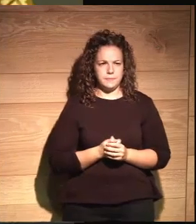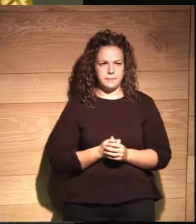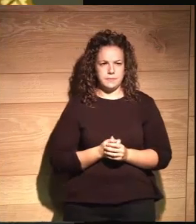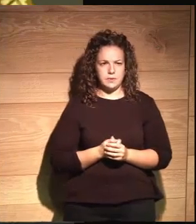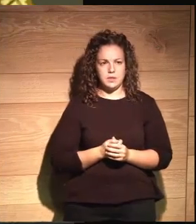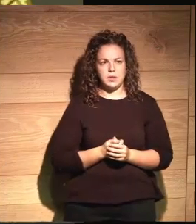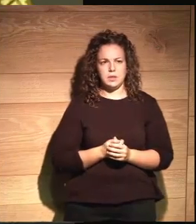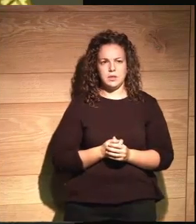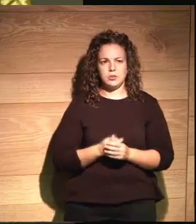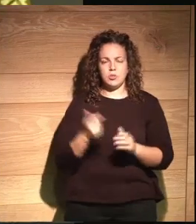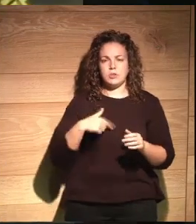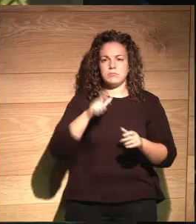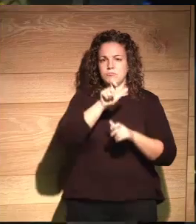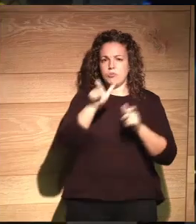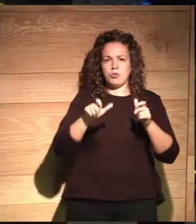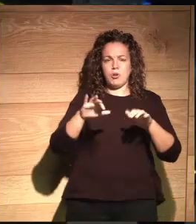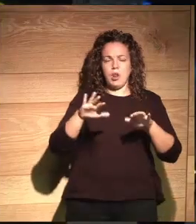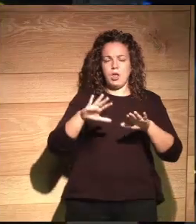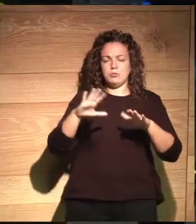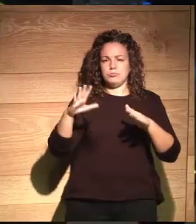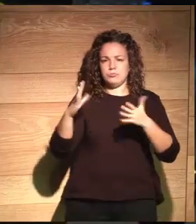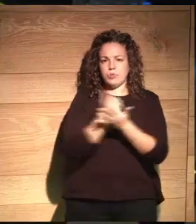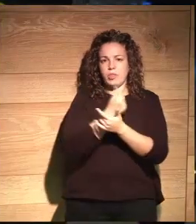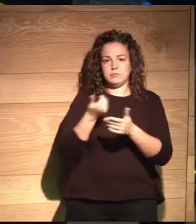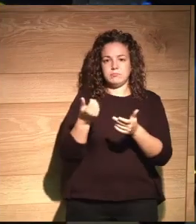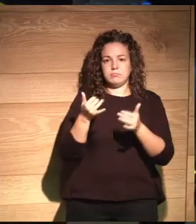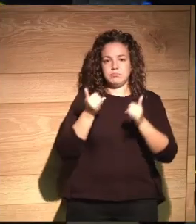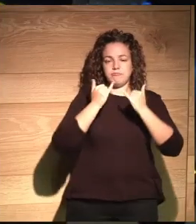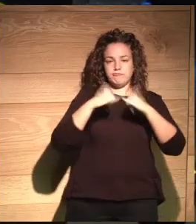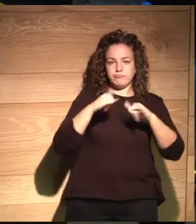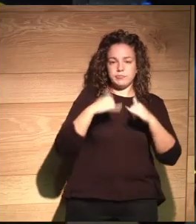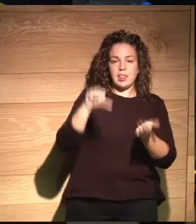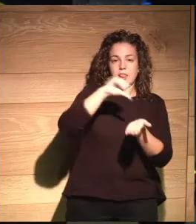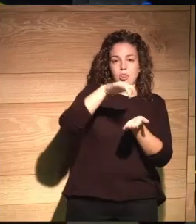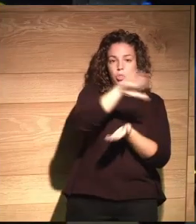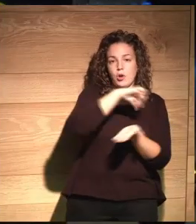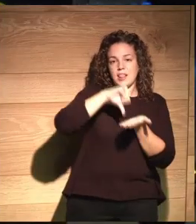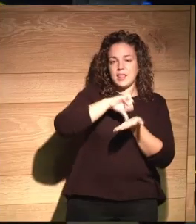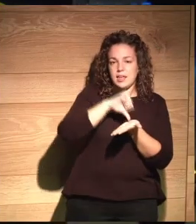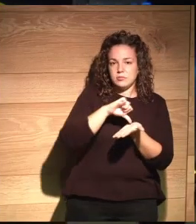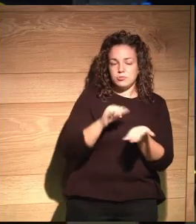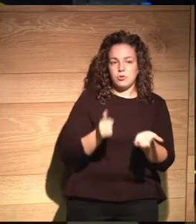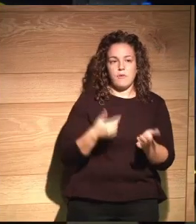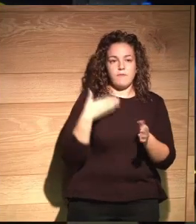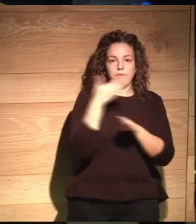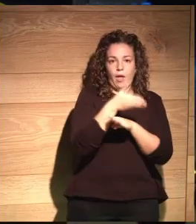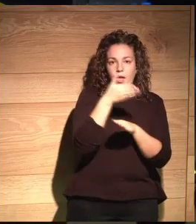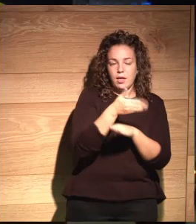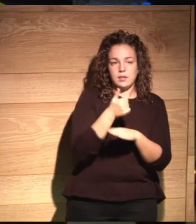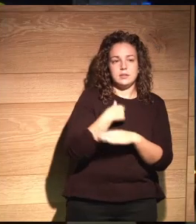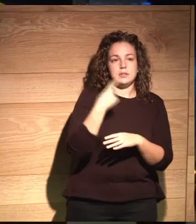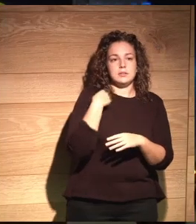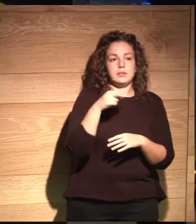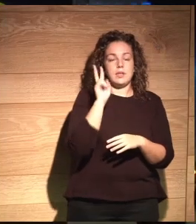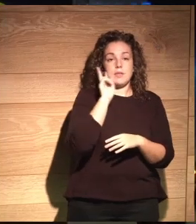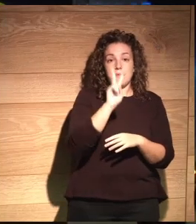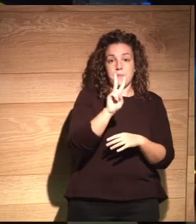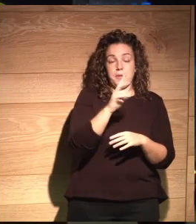entonces todo el mundo se fue a celebrarlo al centro el día siguiente otra vez la gente se fue a celebrarlo al centro se puede ver aquí